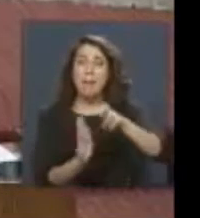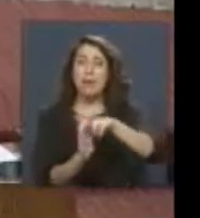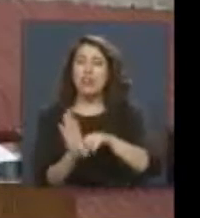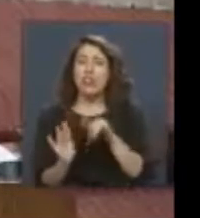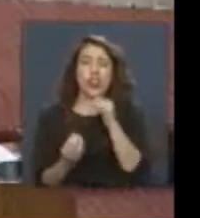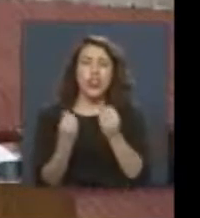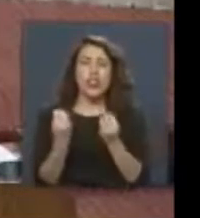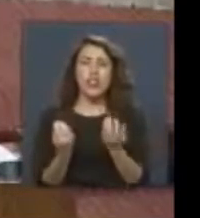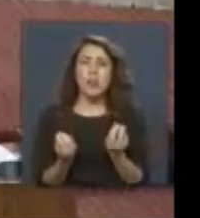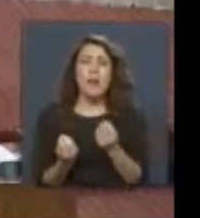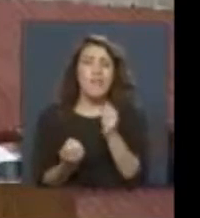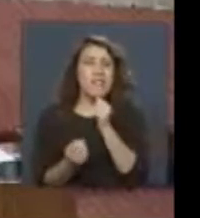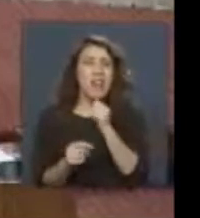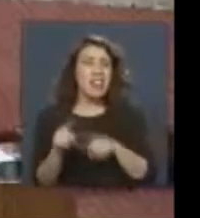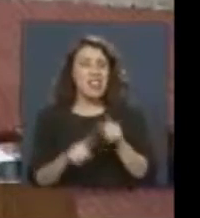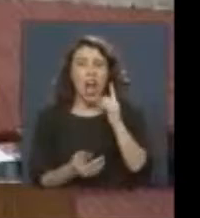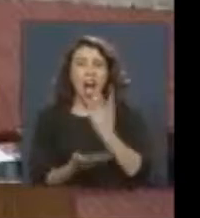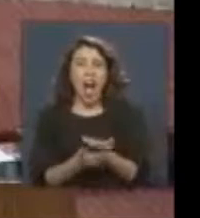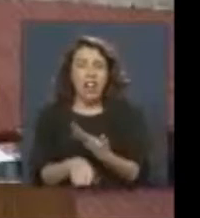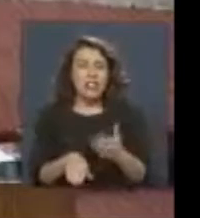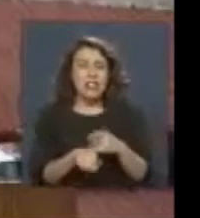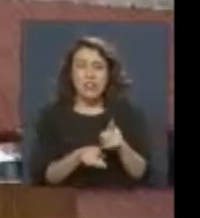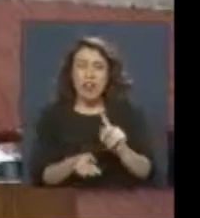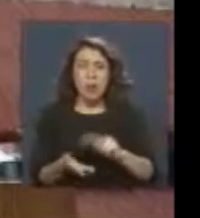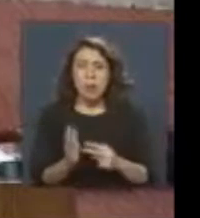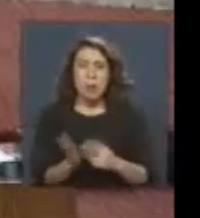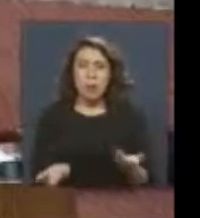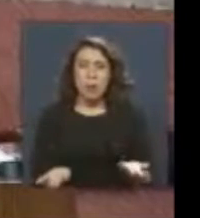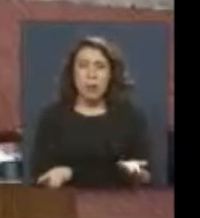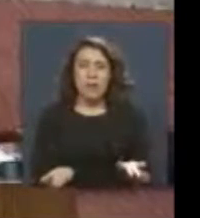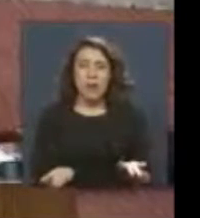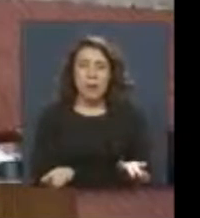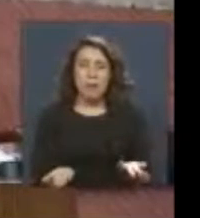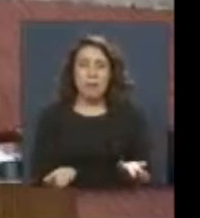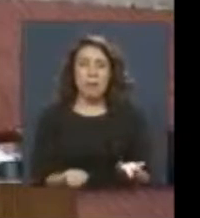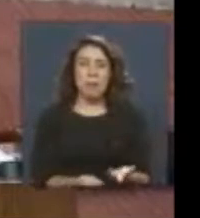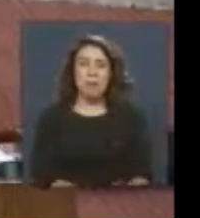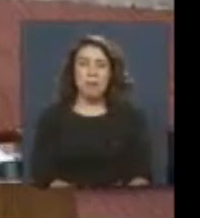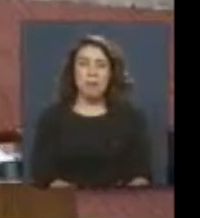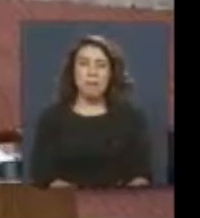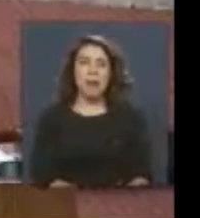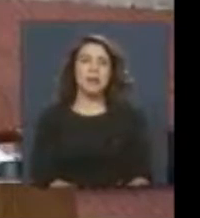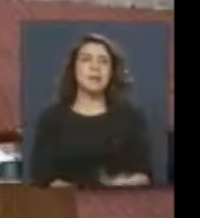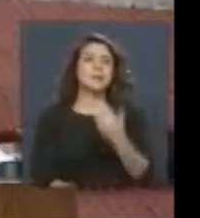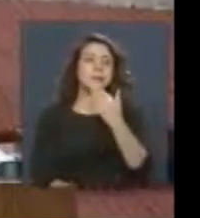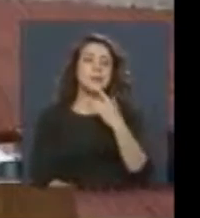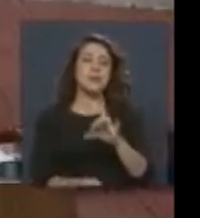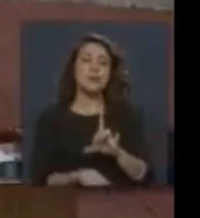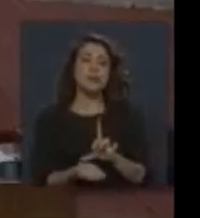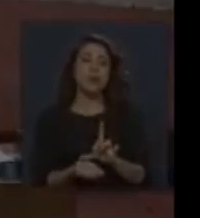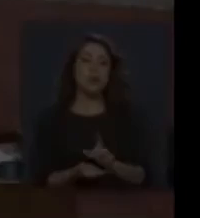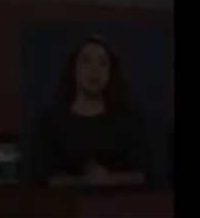se explica por falta de terreno, porque eso no es el problema en esa comuna ni en el sector en específicos.